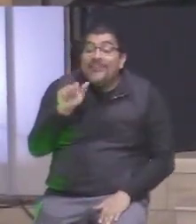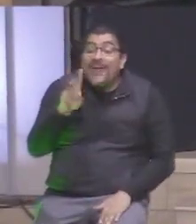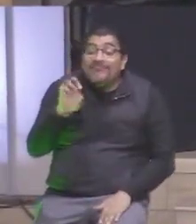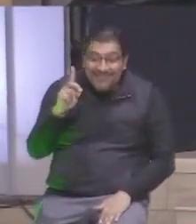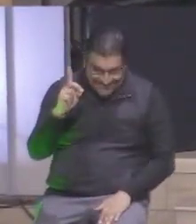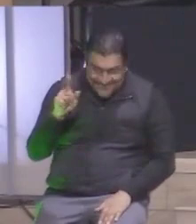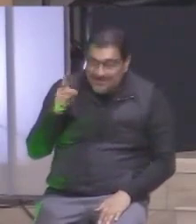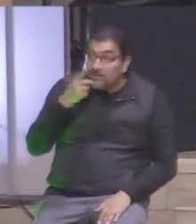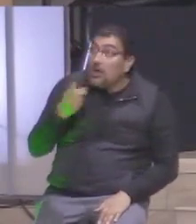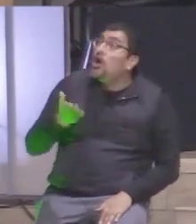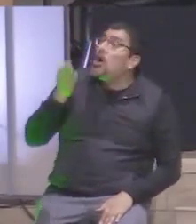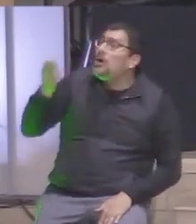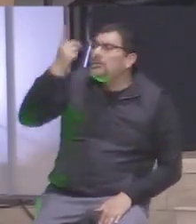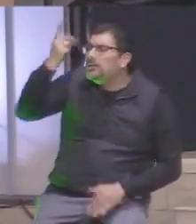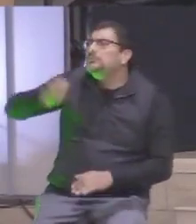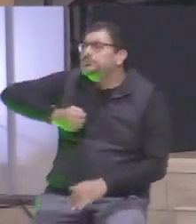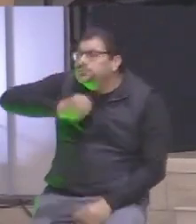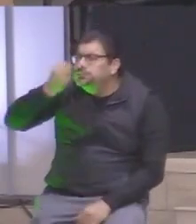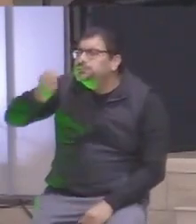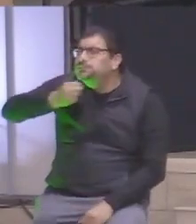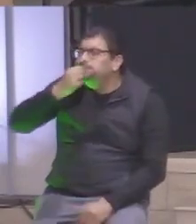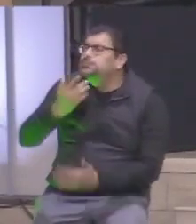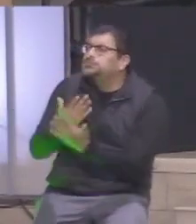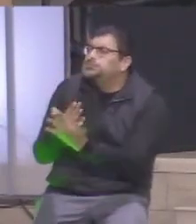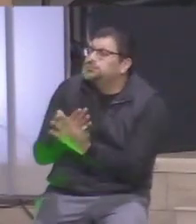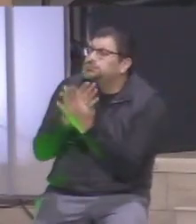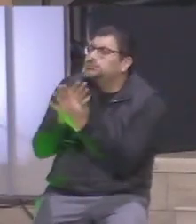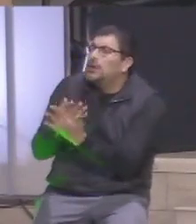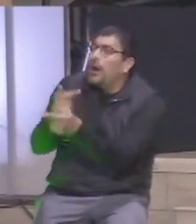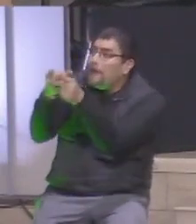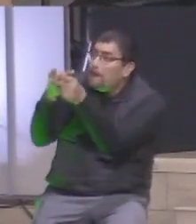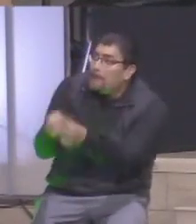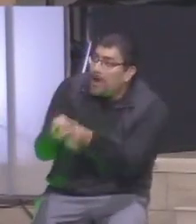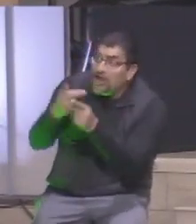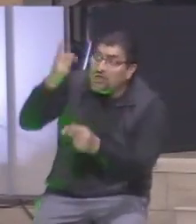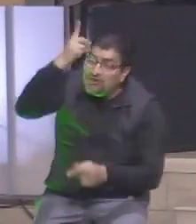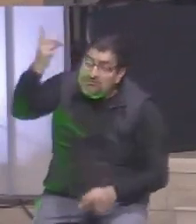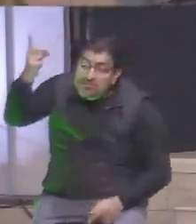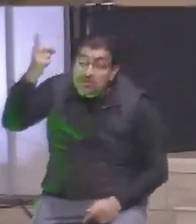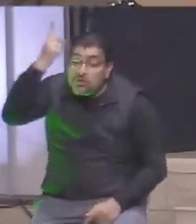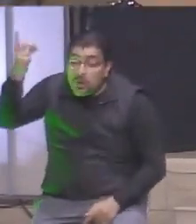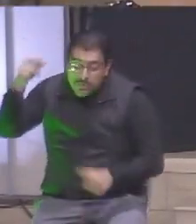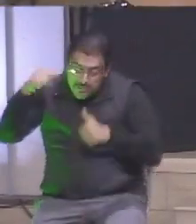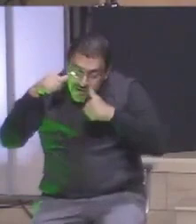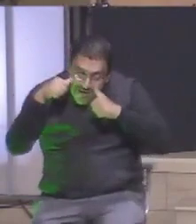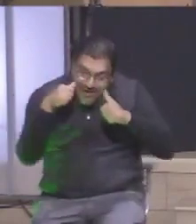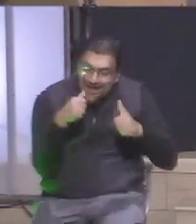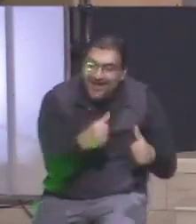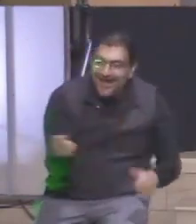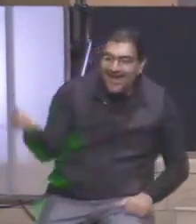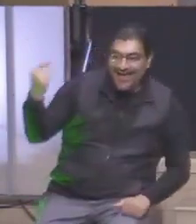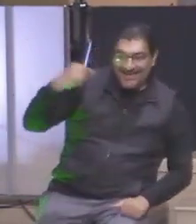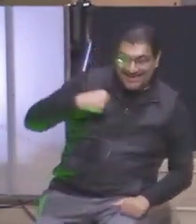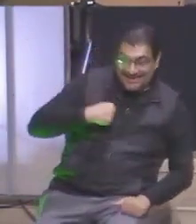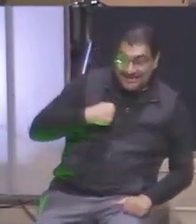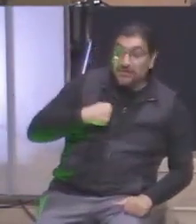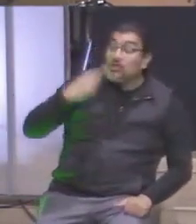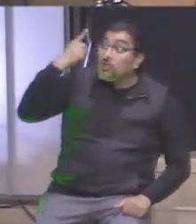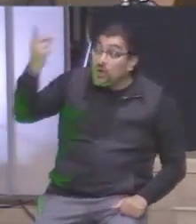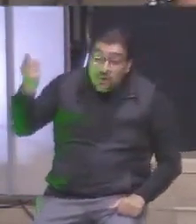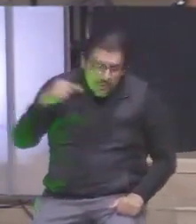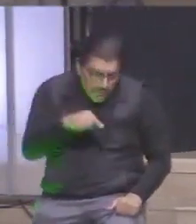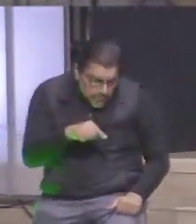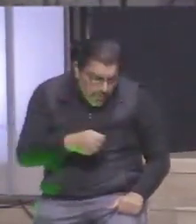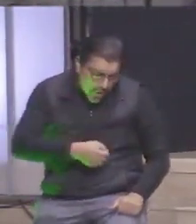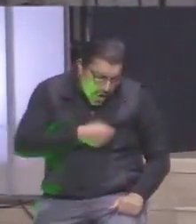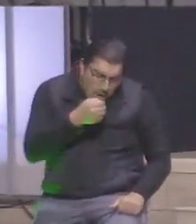esperé a Jehová y se inclinó a mí pero antes de que se inclinar y después dice y oyó